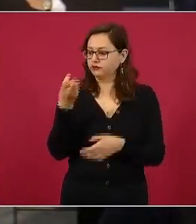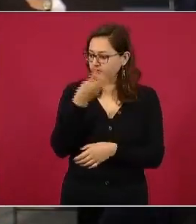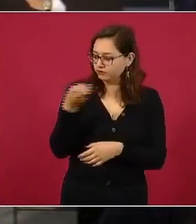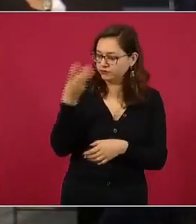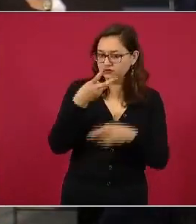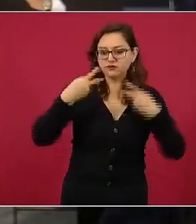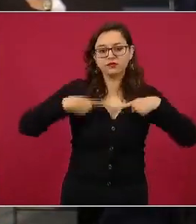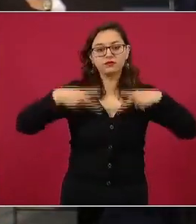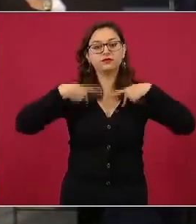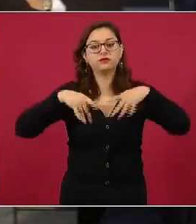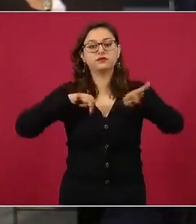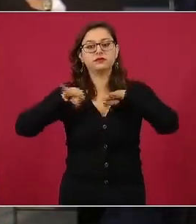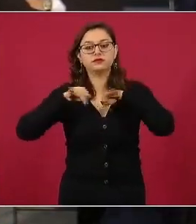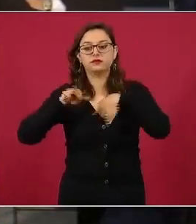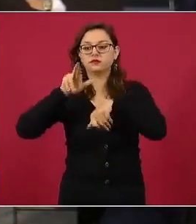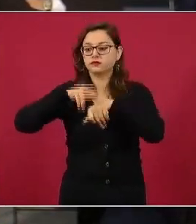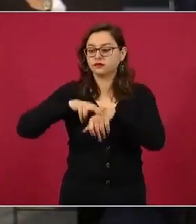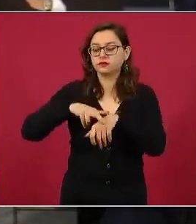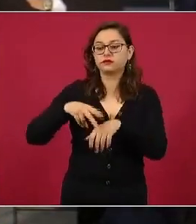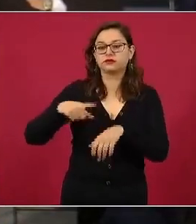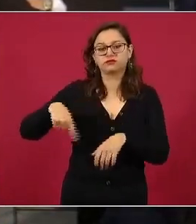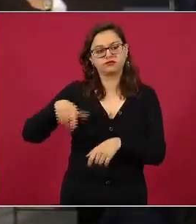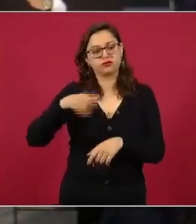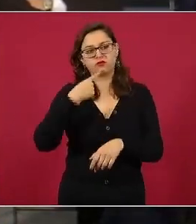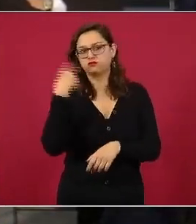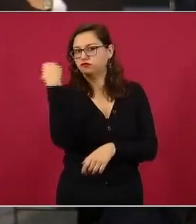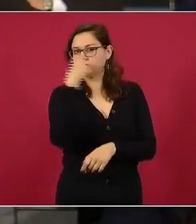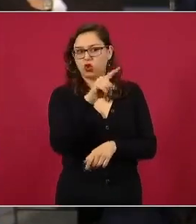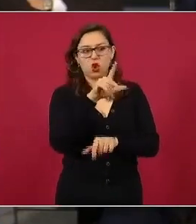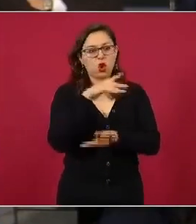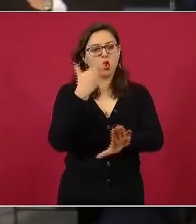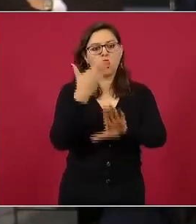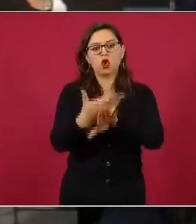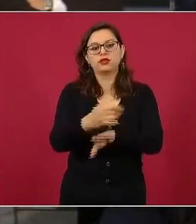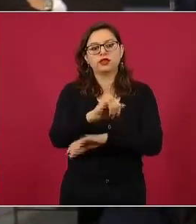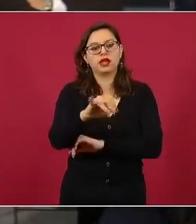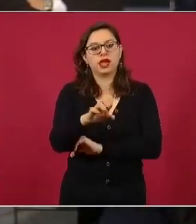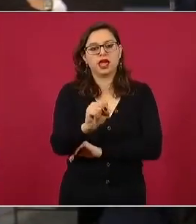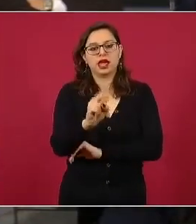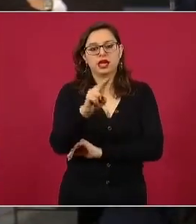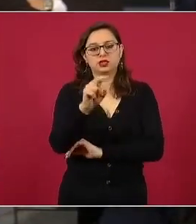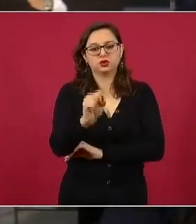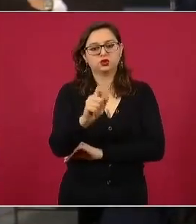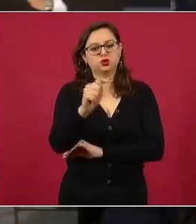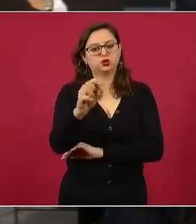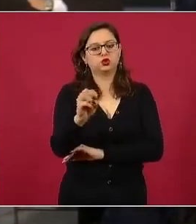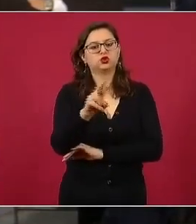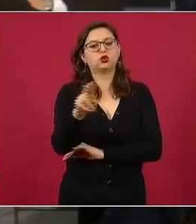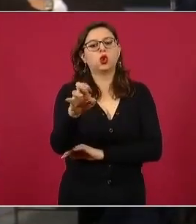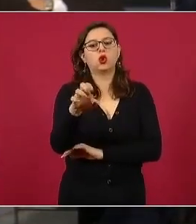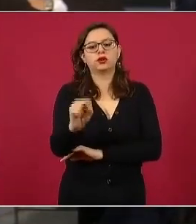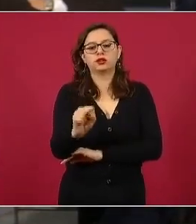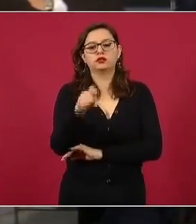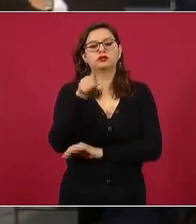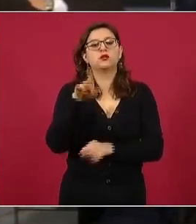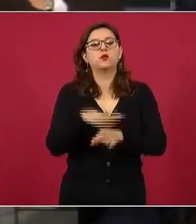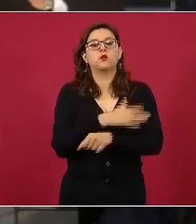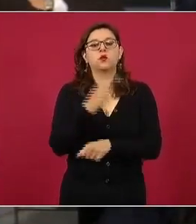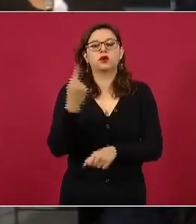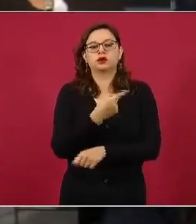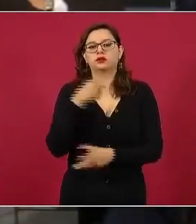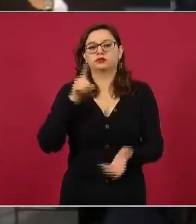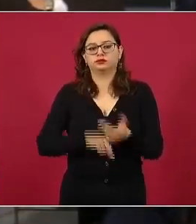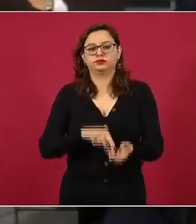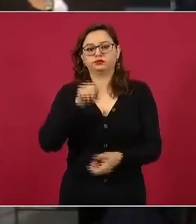cooperativa, integrantes a Jesús Torres Nuño, que es quien ha estado manejando pues todo lo que tiene que ver con